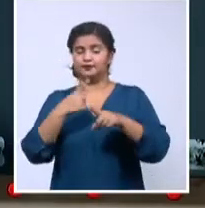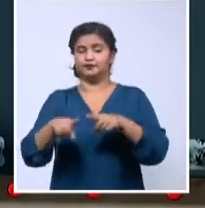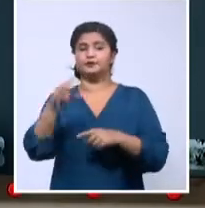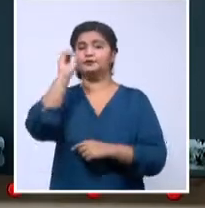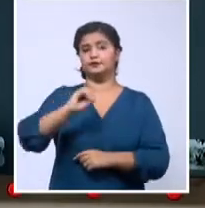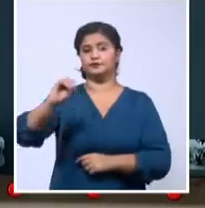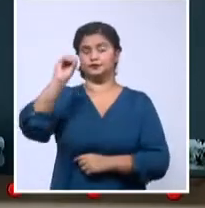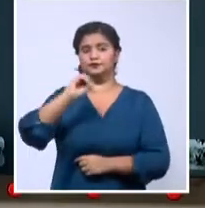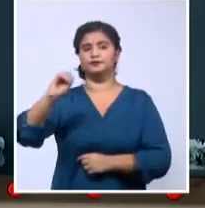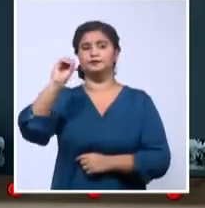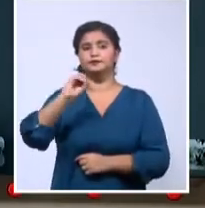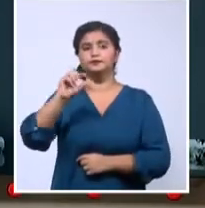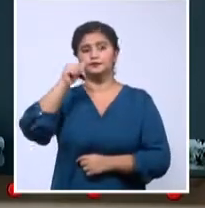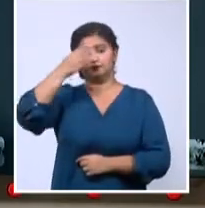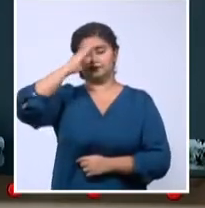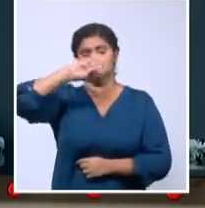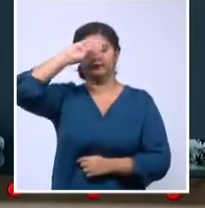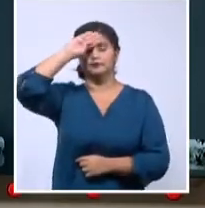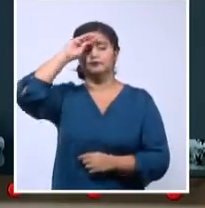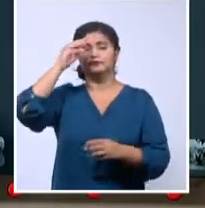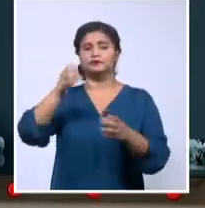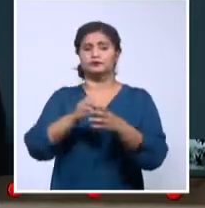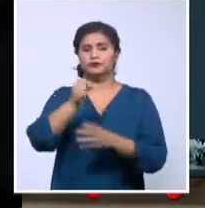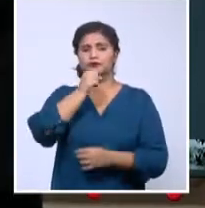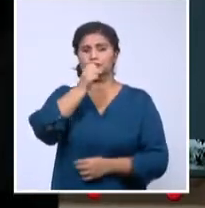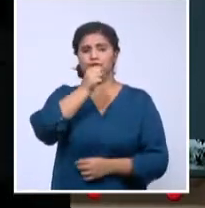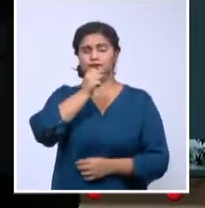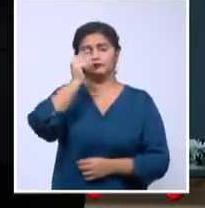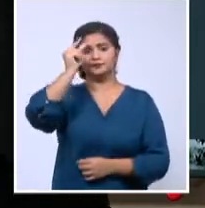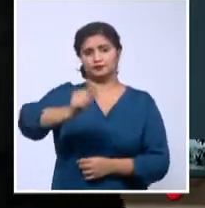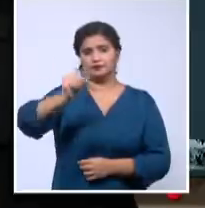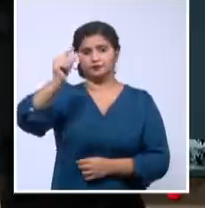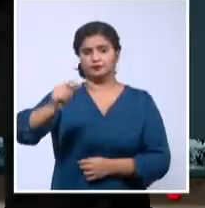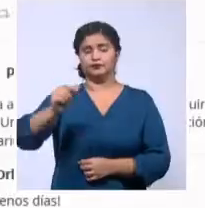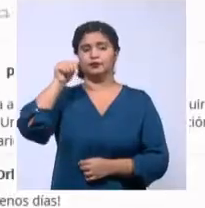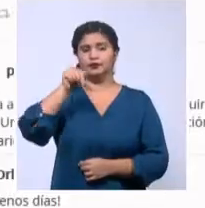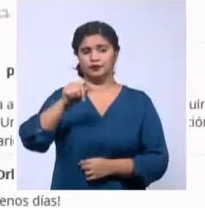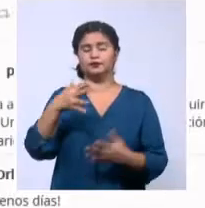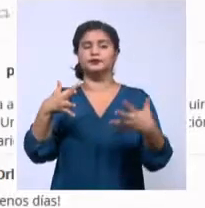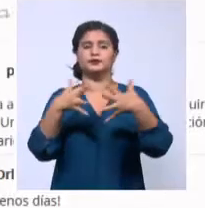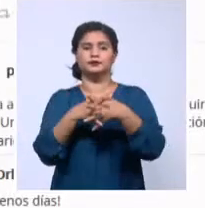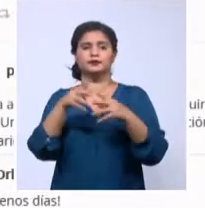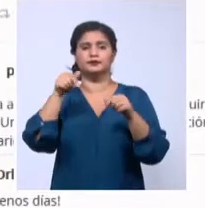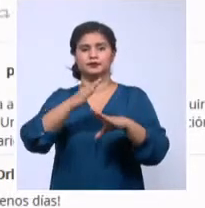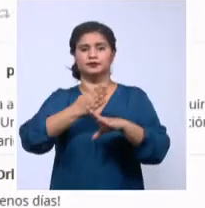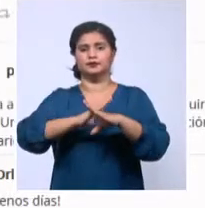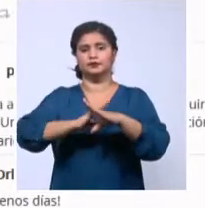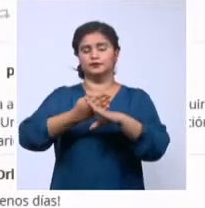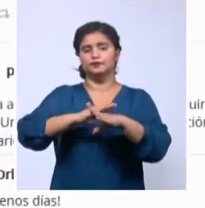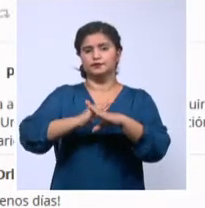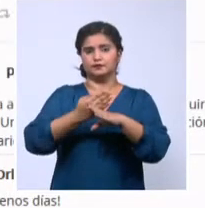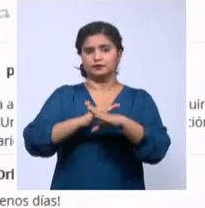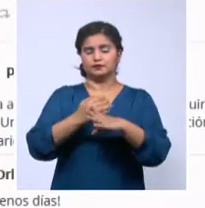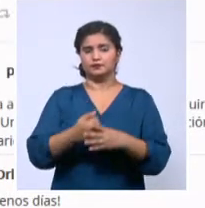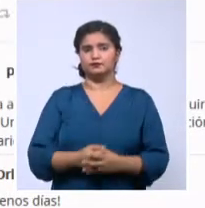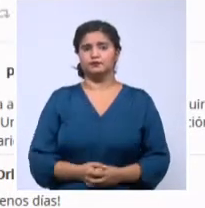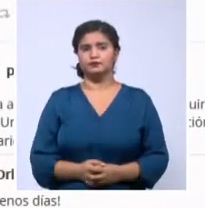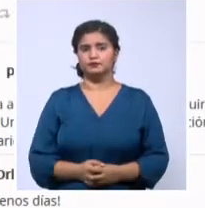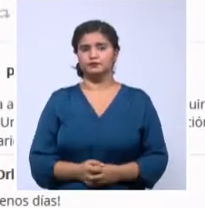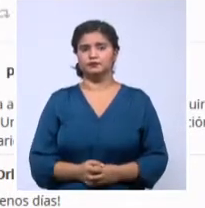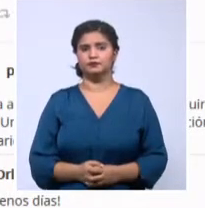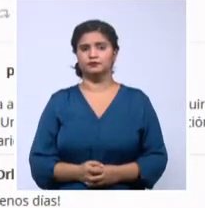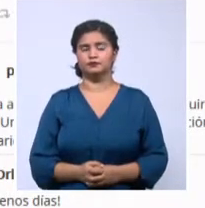que en Cuba agrupa a los periodistas. Vamos a ver qué está diciendo la UPEC con relación a este tema. Y si pudiéramos, por favor, ir hasta la página